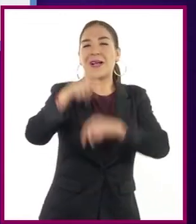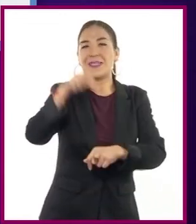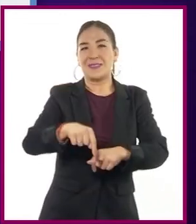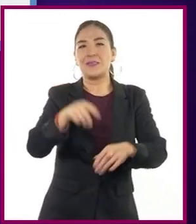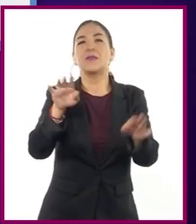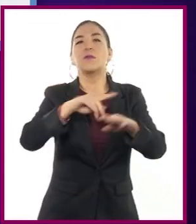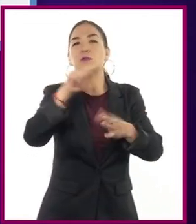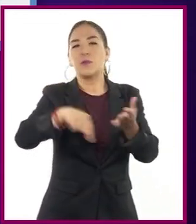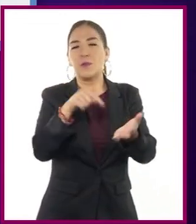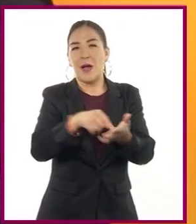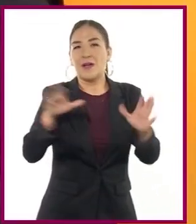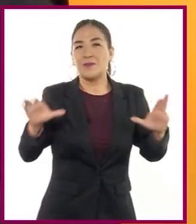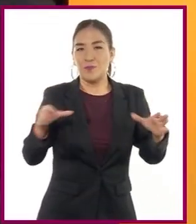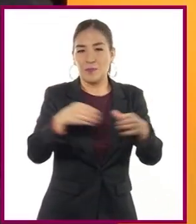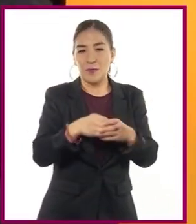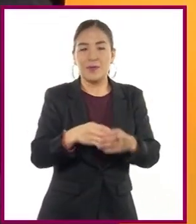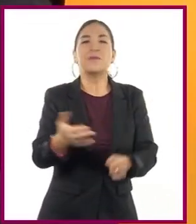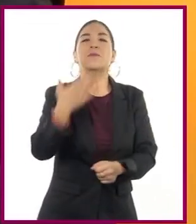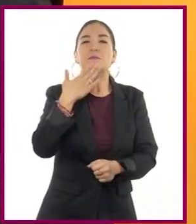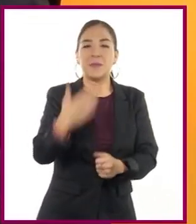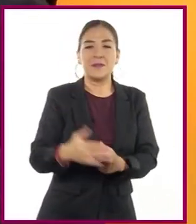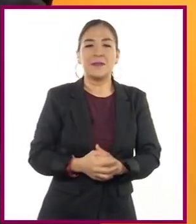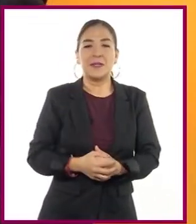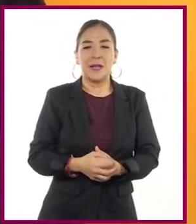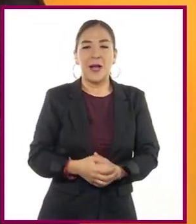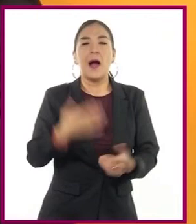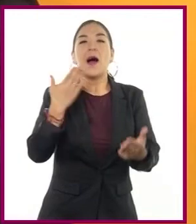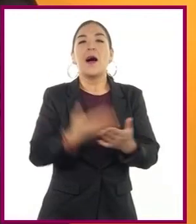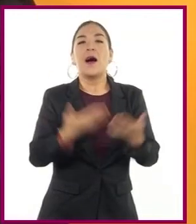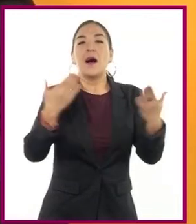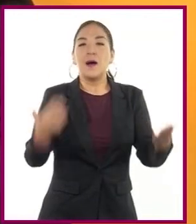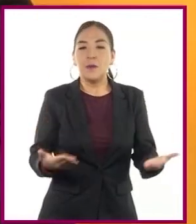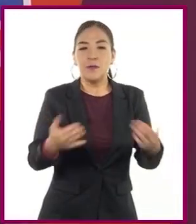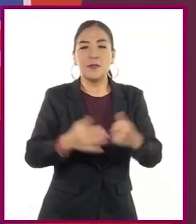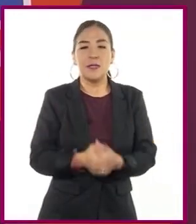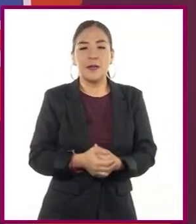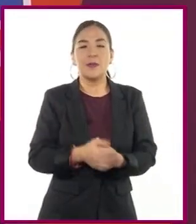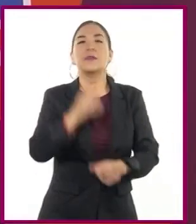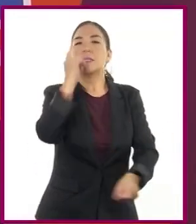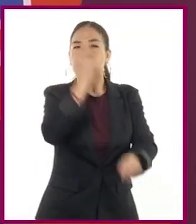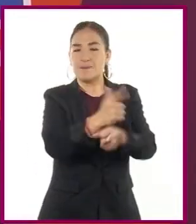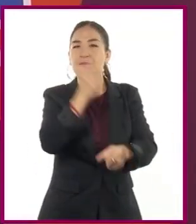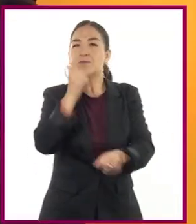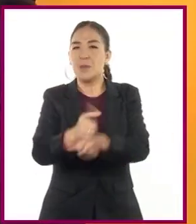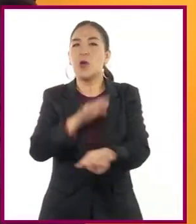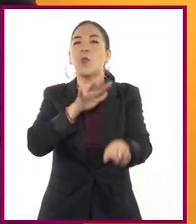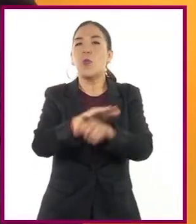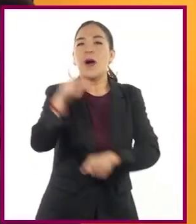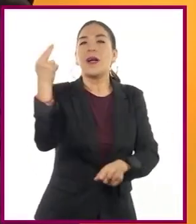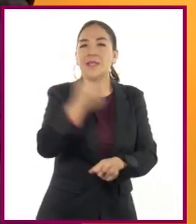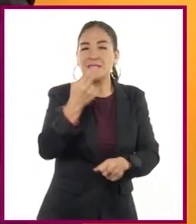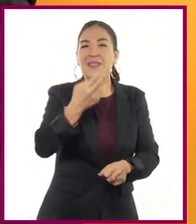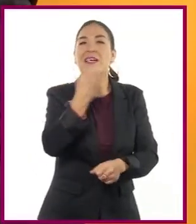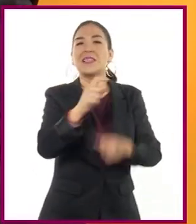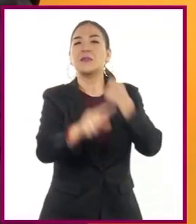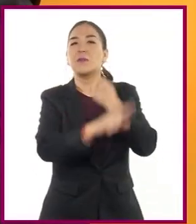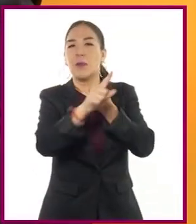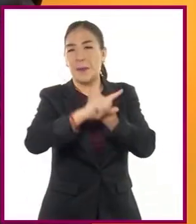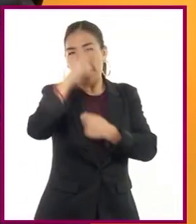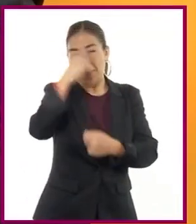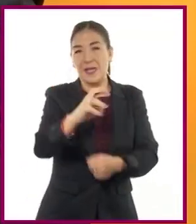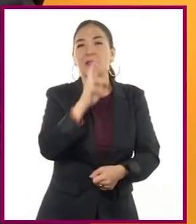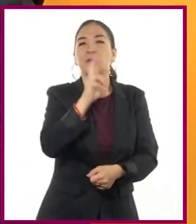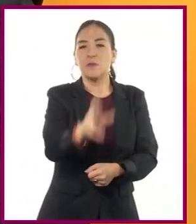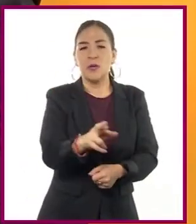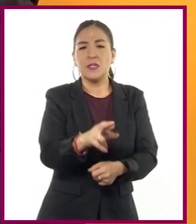a la comunidad. Muy bien. Ahora ya tenemos bien identificada la necesidad y el problema a resolver.